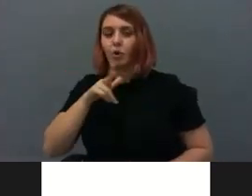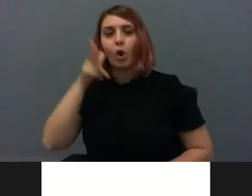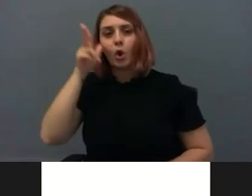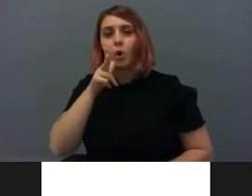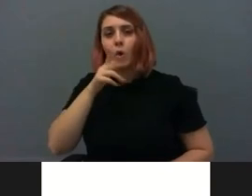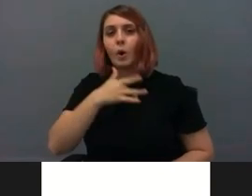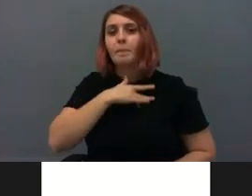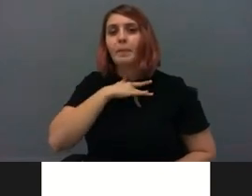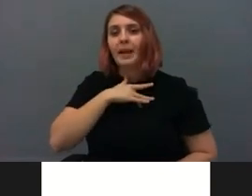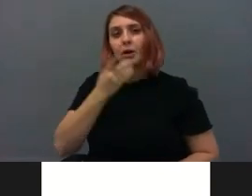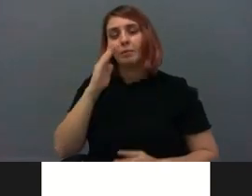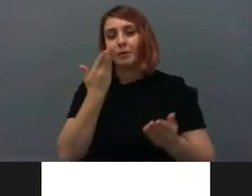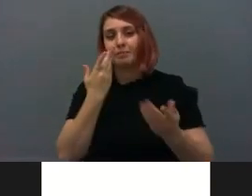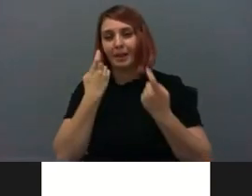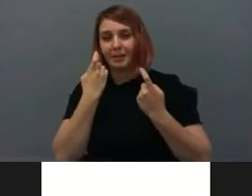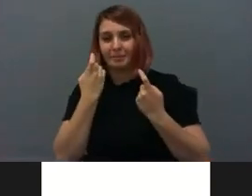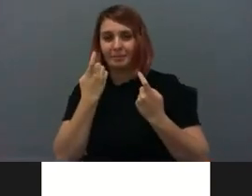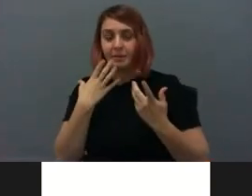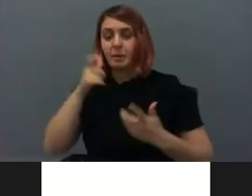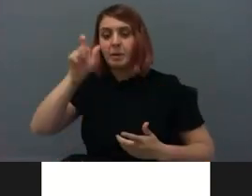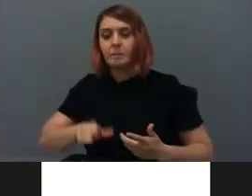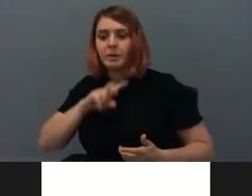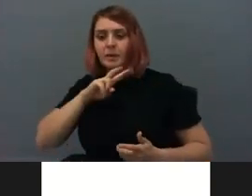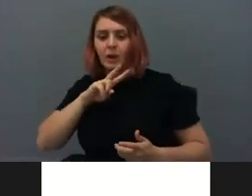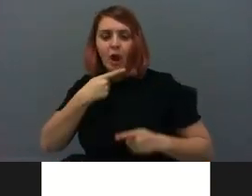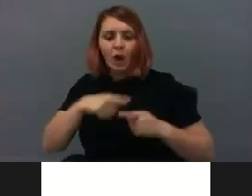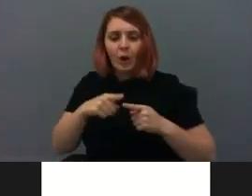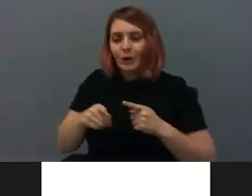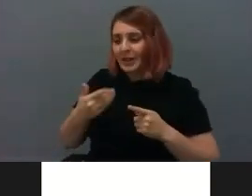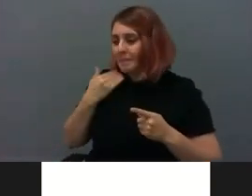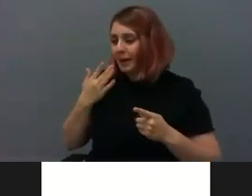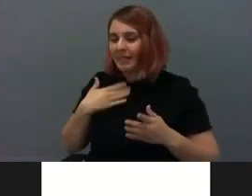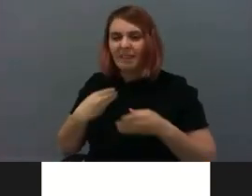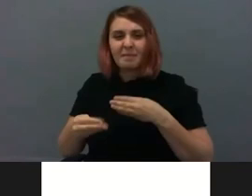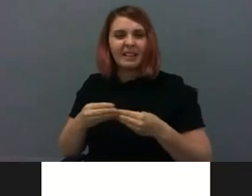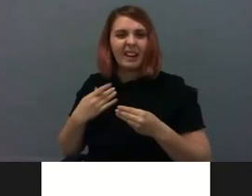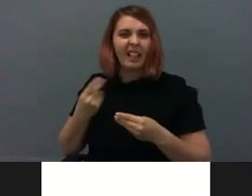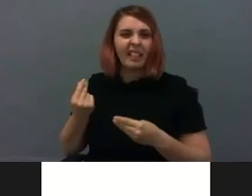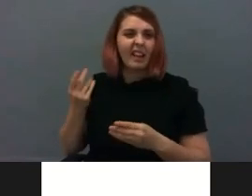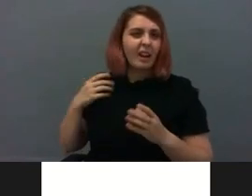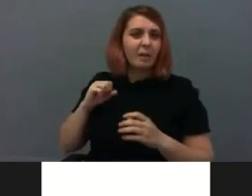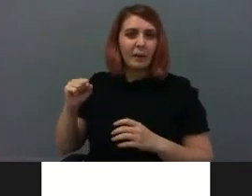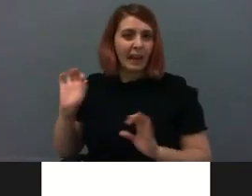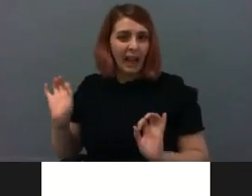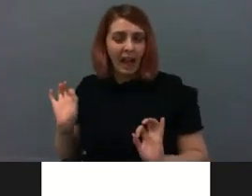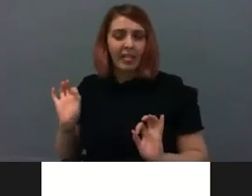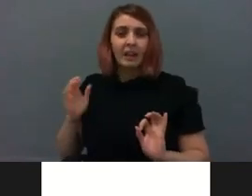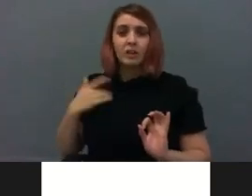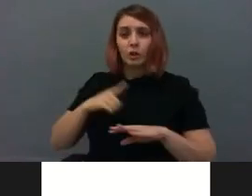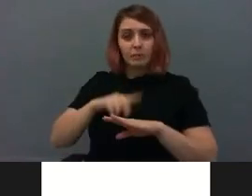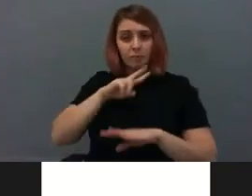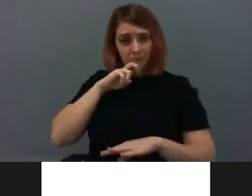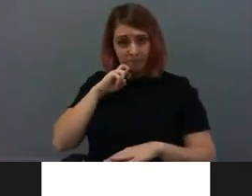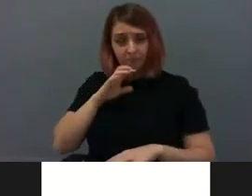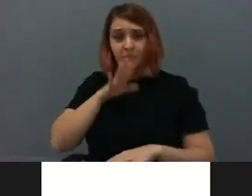me ha reeducado. Ha hecho que sea una persona que valore las pequeñas cosas, que lo material no me ancla ni a nada ni a nadie, que valoro el tiempo y por eso